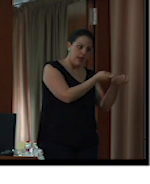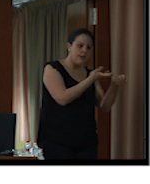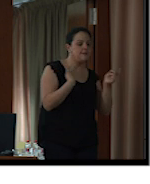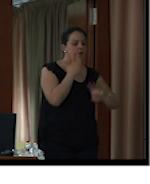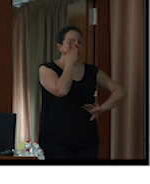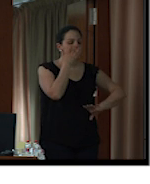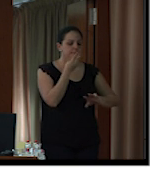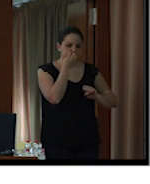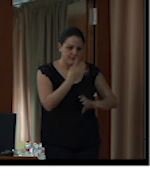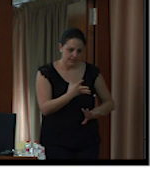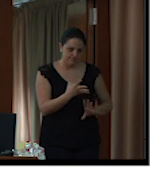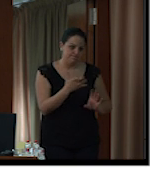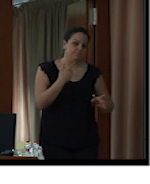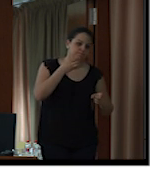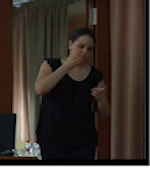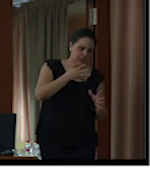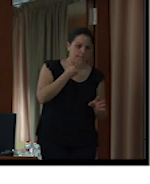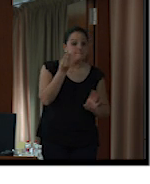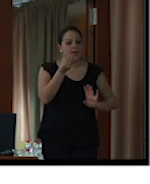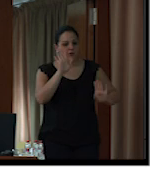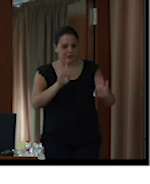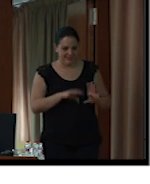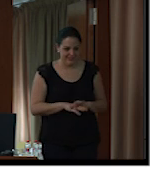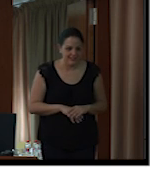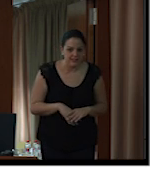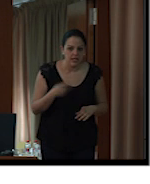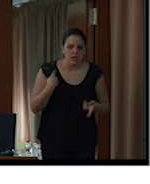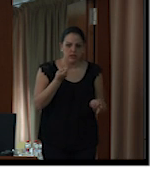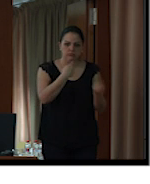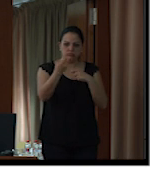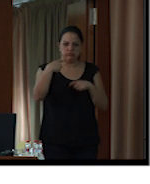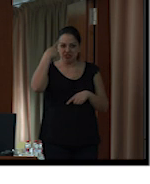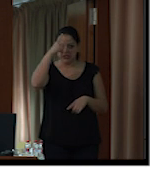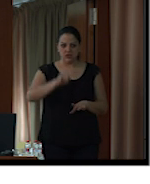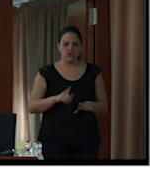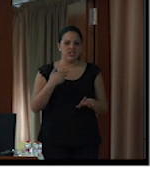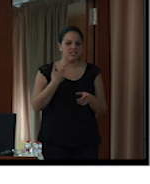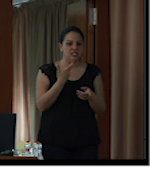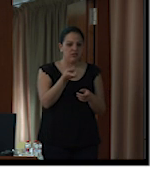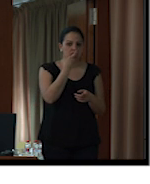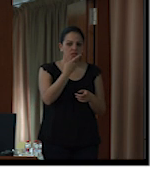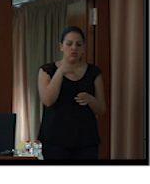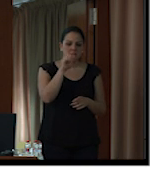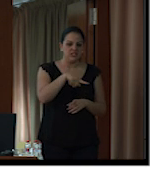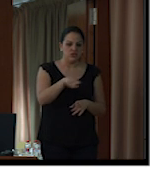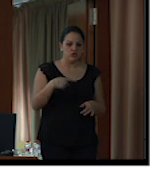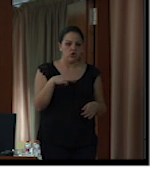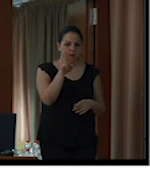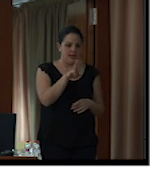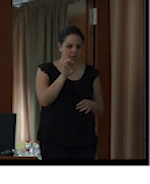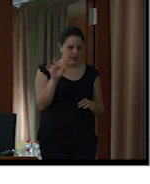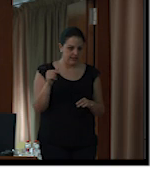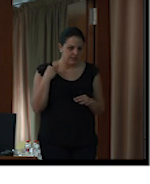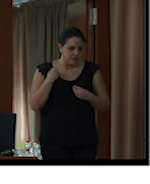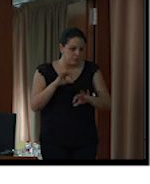el dolor. Seguro que todos, yo no sé si puedo decir nombres comerciales, estáis tomando pregabalina. Gabapentina es otro fármaco que tiene un